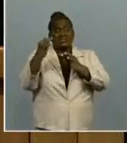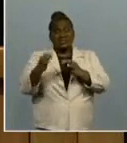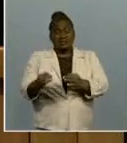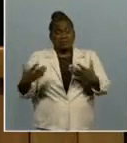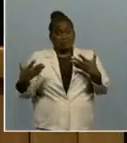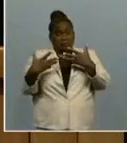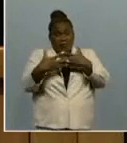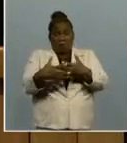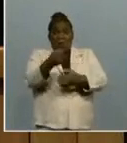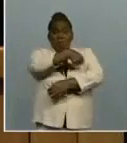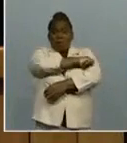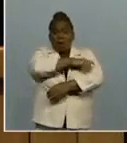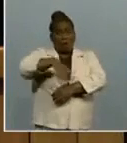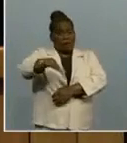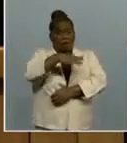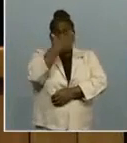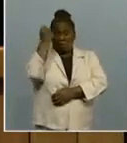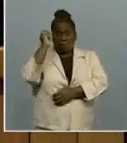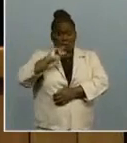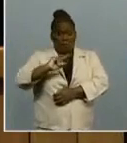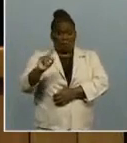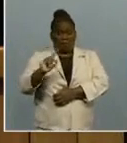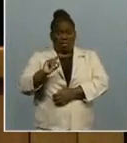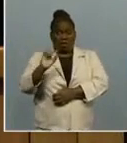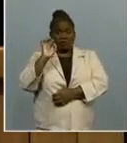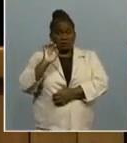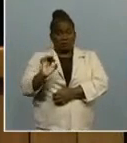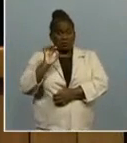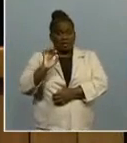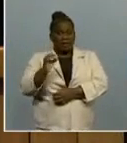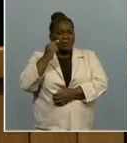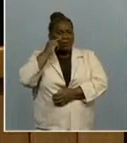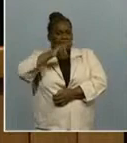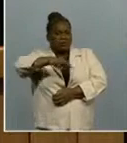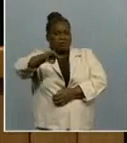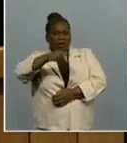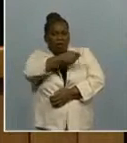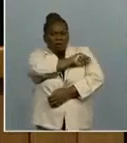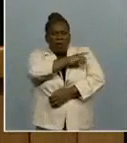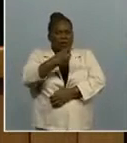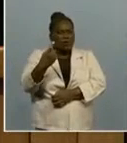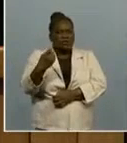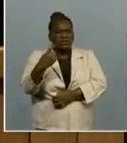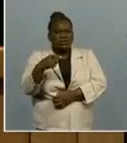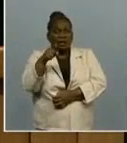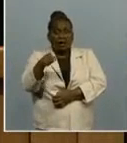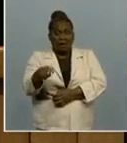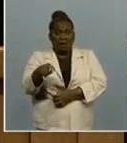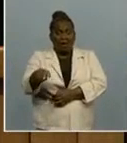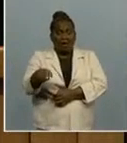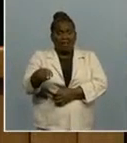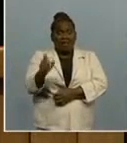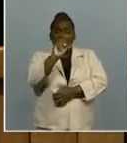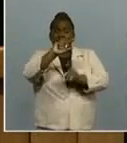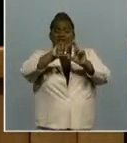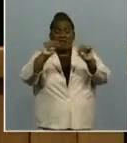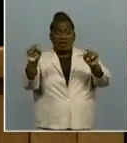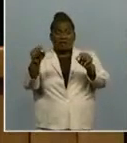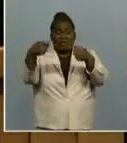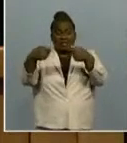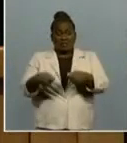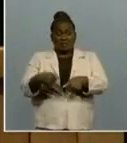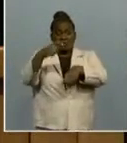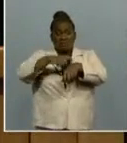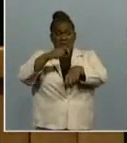vínculo con el pueblo con el oído pegado a la tierra a él debemos frases y decisiones determinantes en